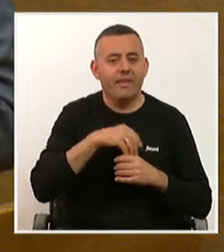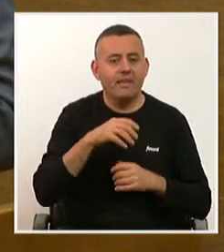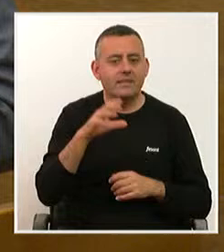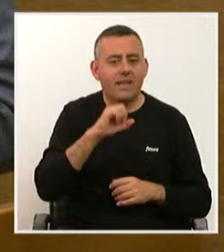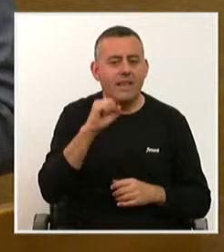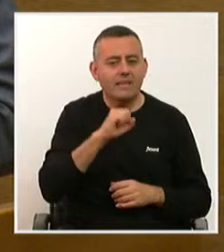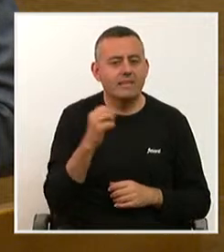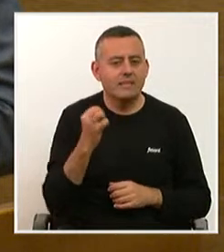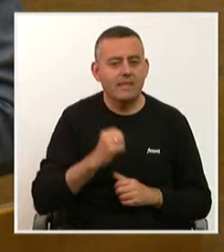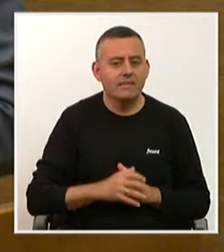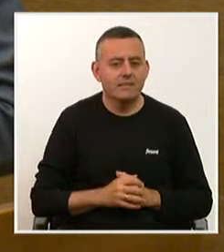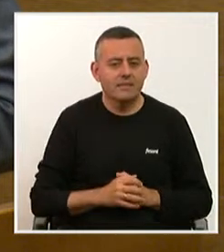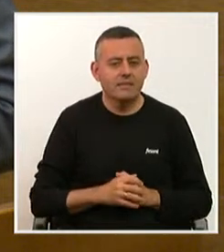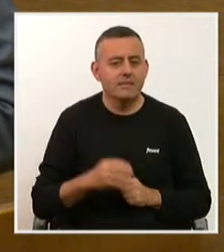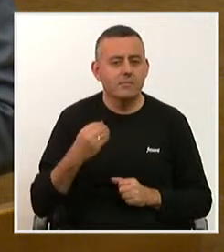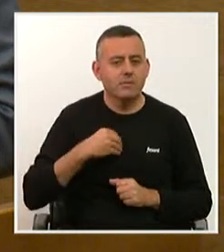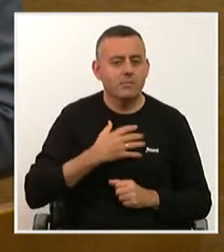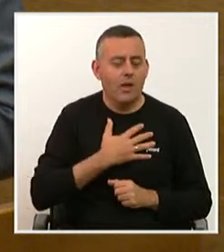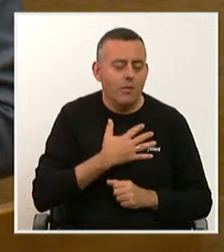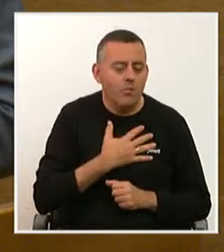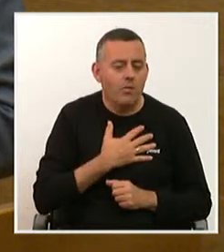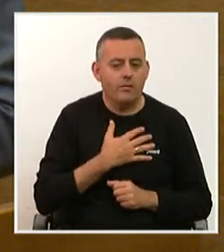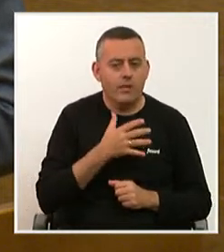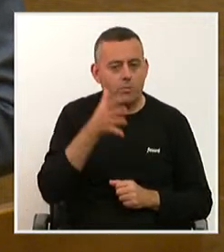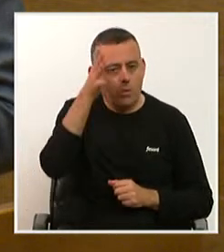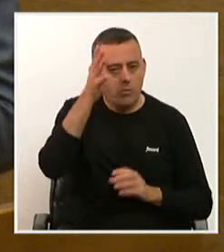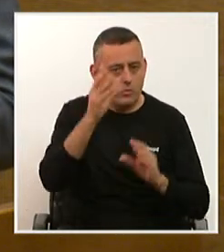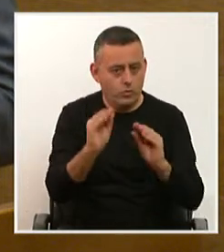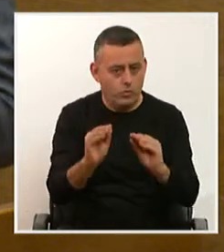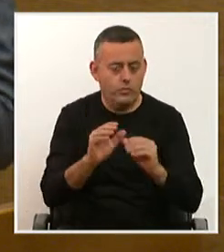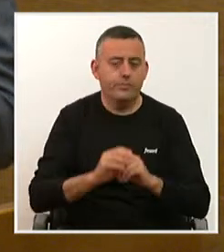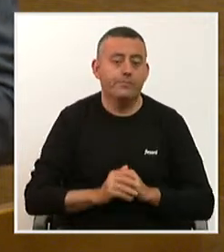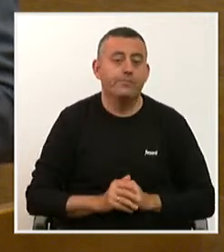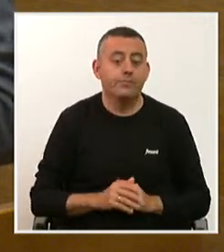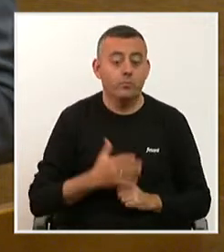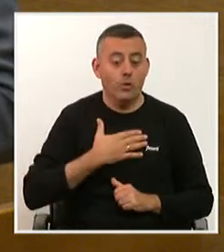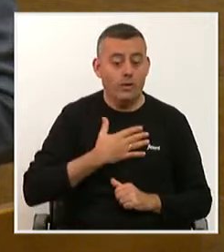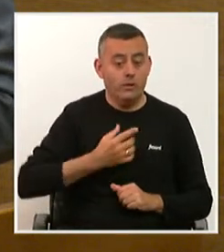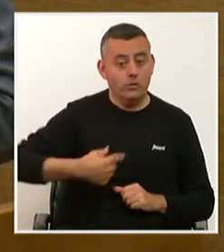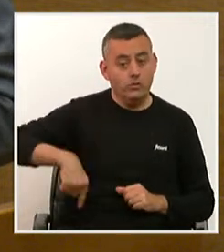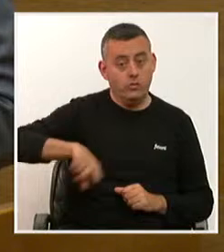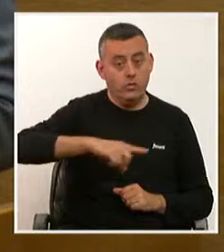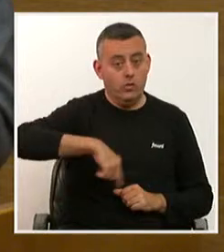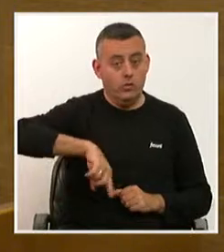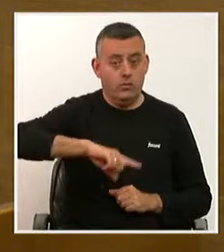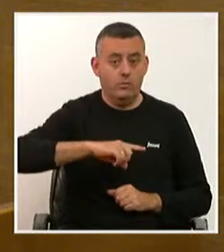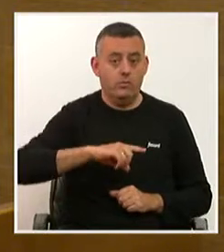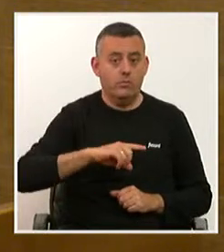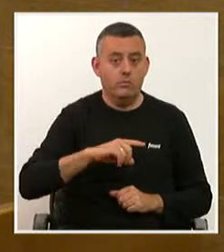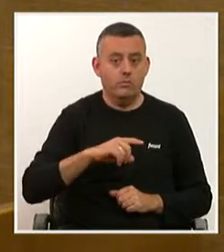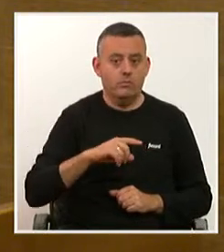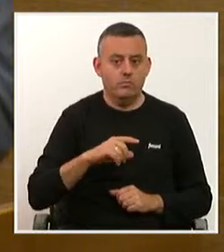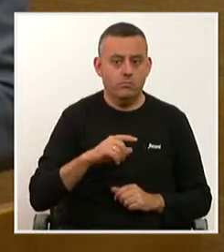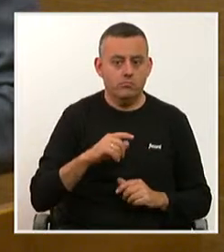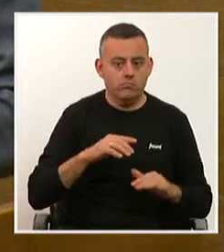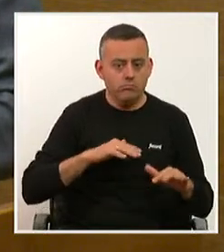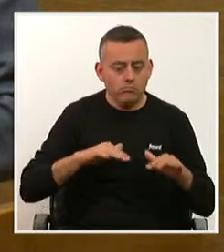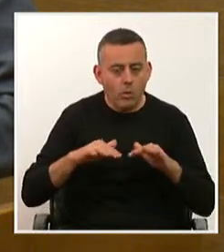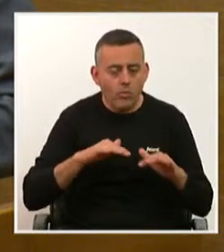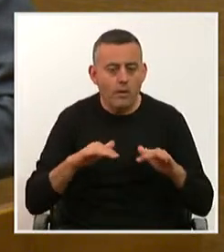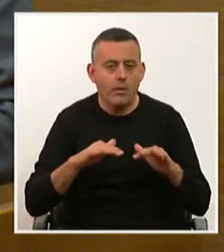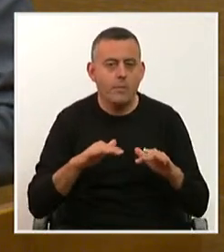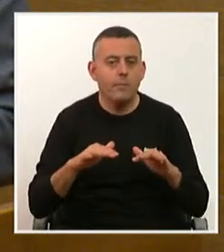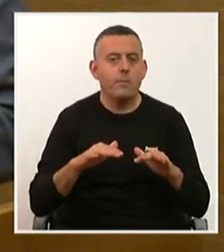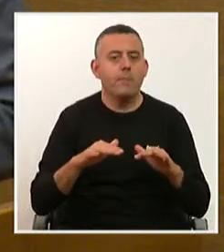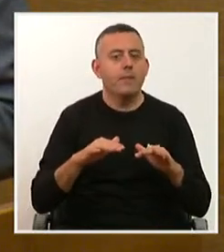de del el que camre Pero y decid en la para